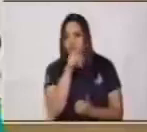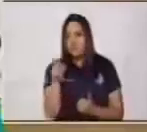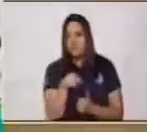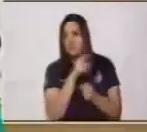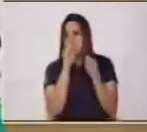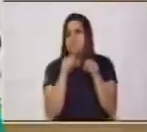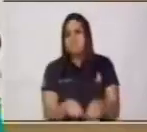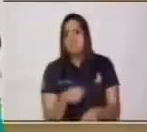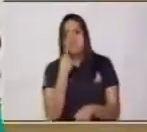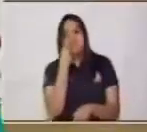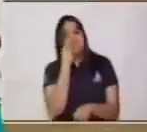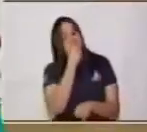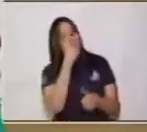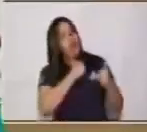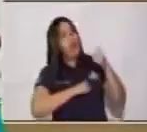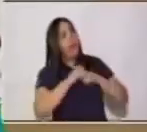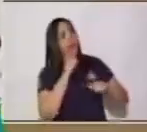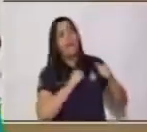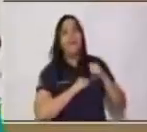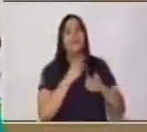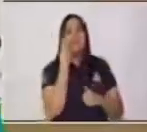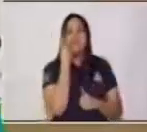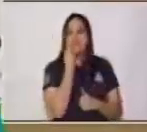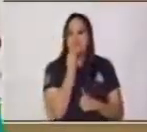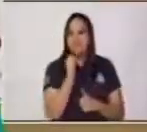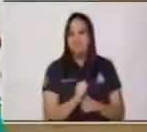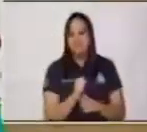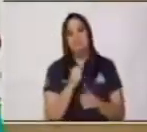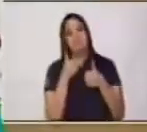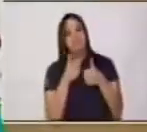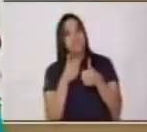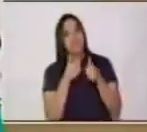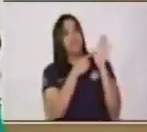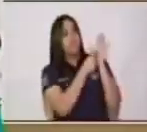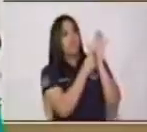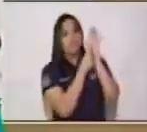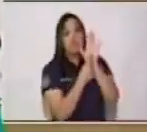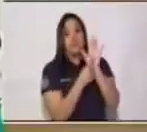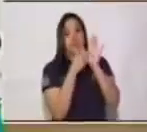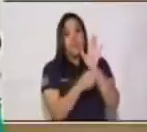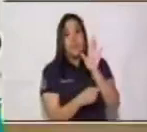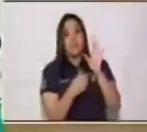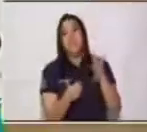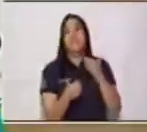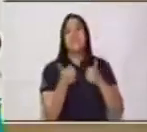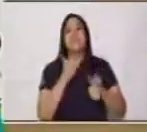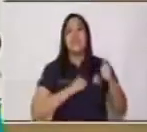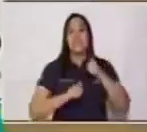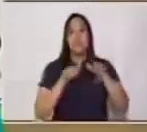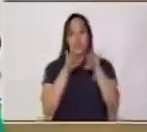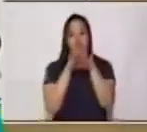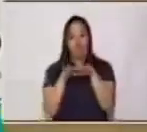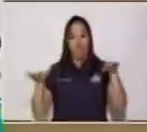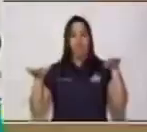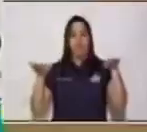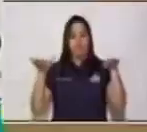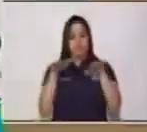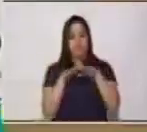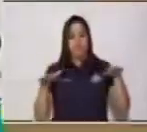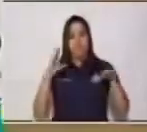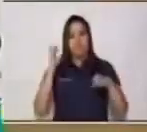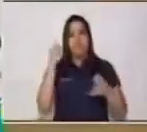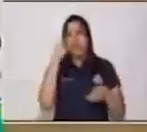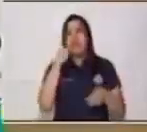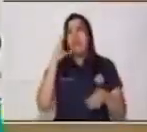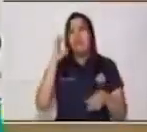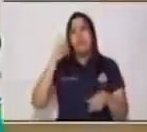decir acerca de esas obras de teatro? Muy bien, se representan en o sobre tablas, sobre un escenario. Eso es la